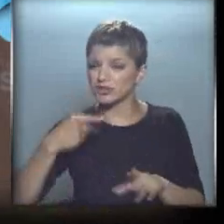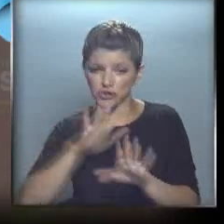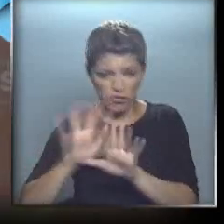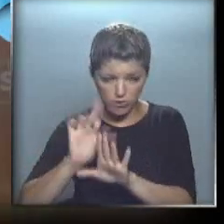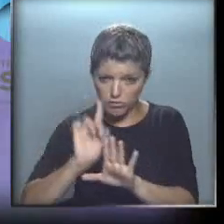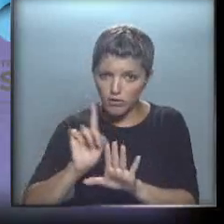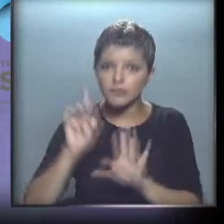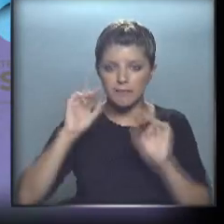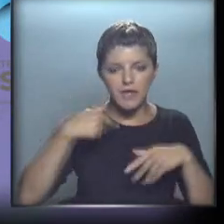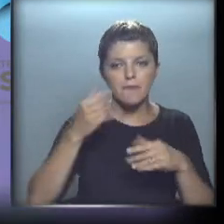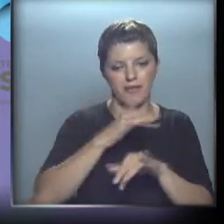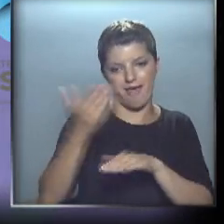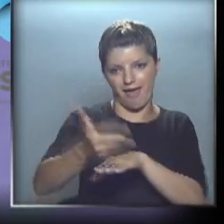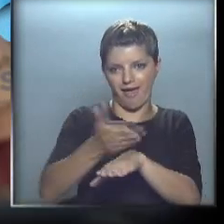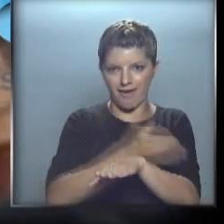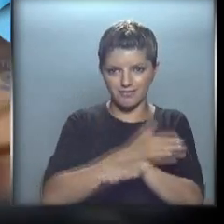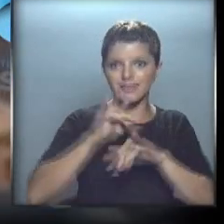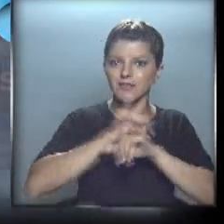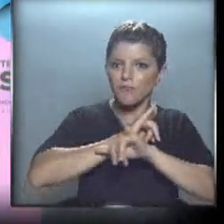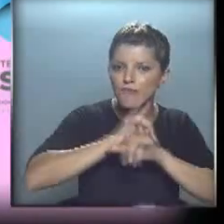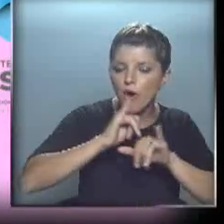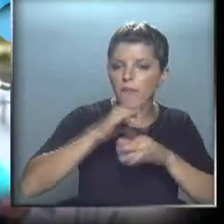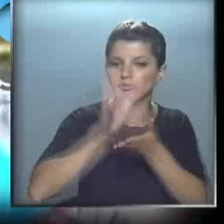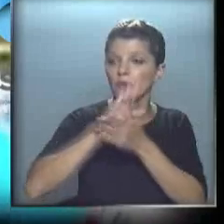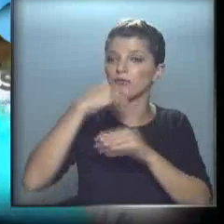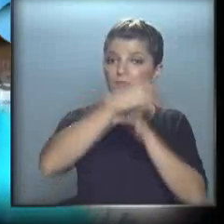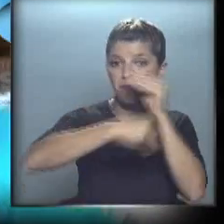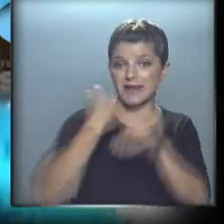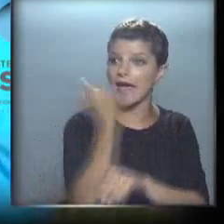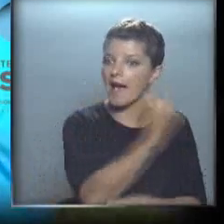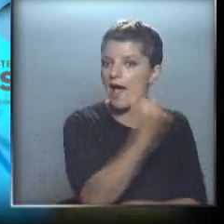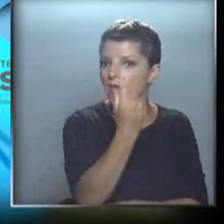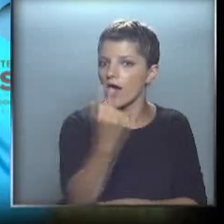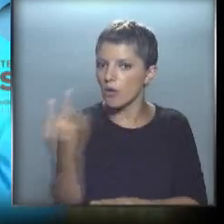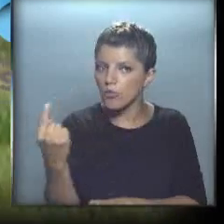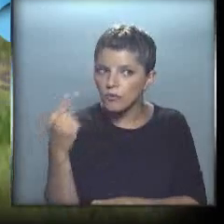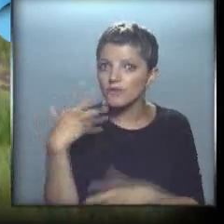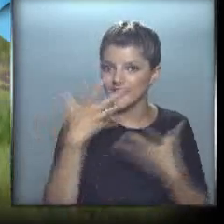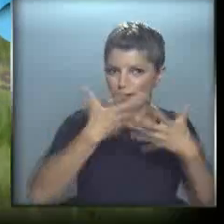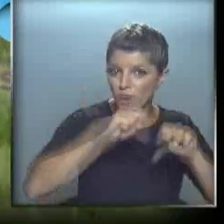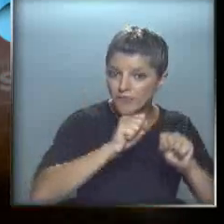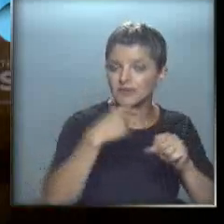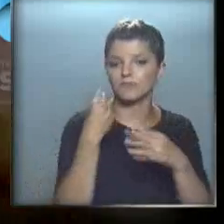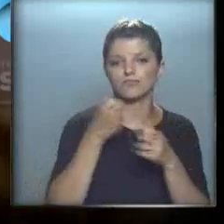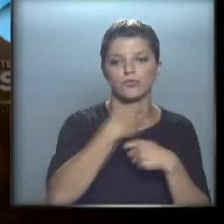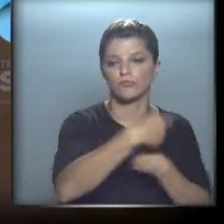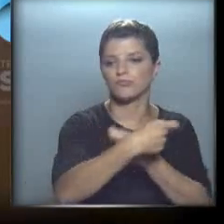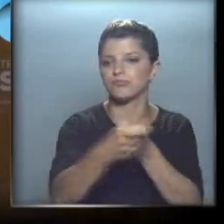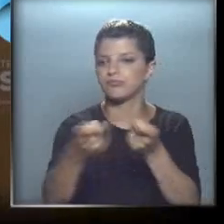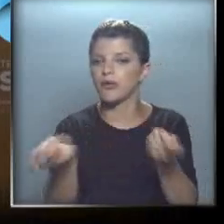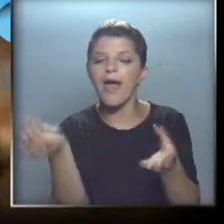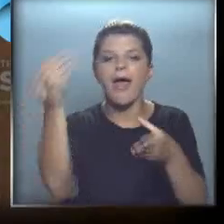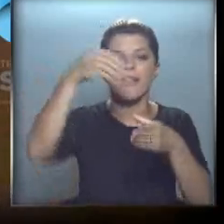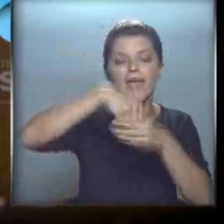eso se prepara un archivo biográfico familiar que se le entrega a cada chico que se restituye, donde consta quién eran sus padres,